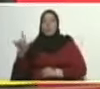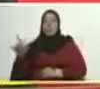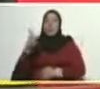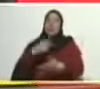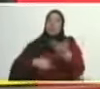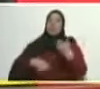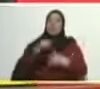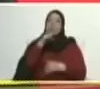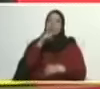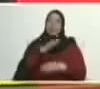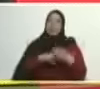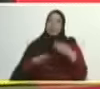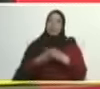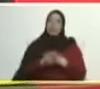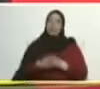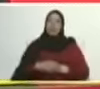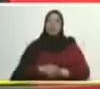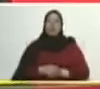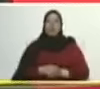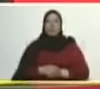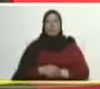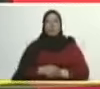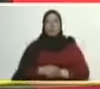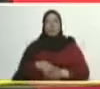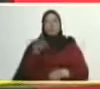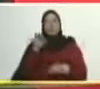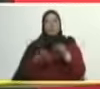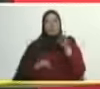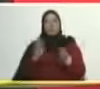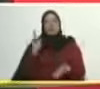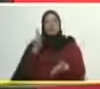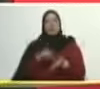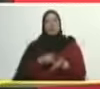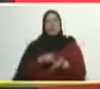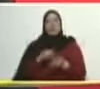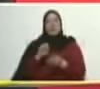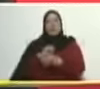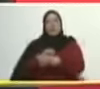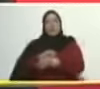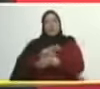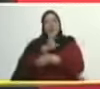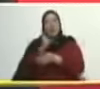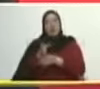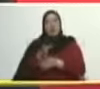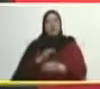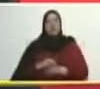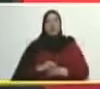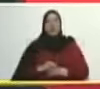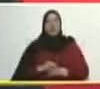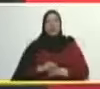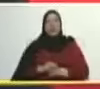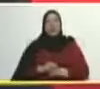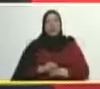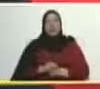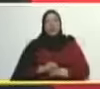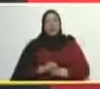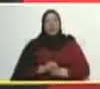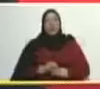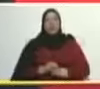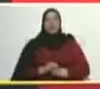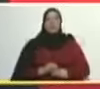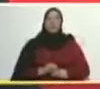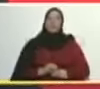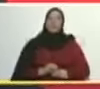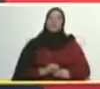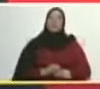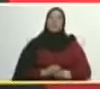presentes. A nuestro ejecutivo de la ALBA. Quiero transmitir